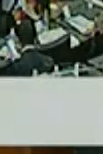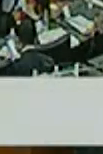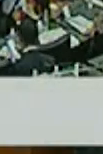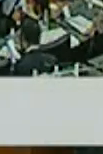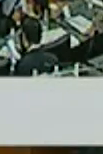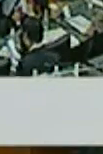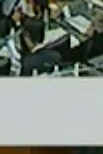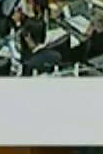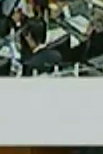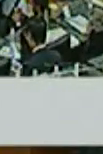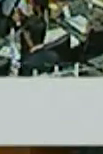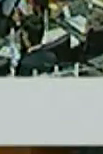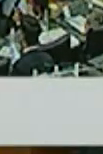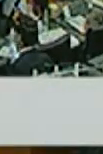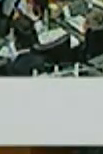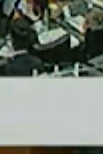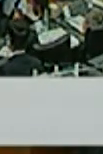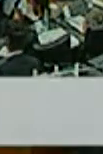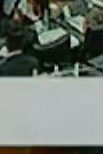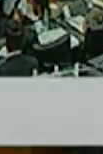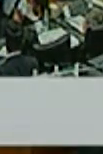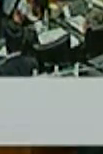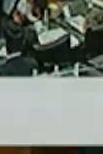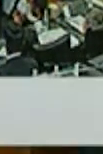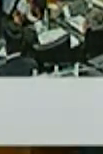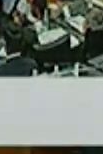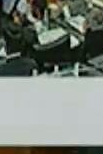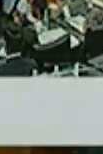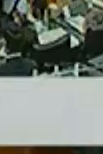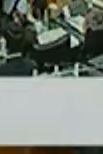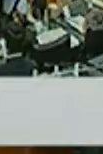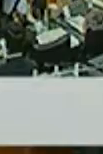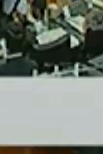Con su venia, diputado presidente. Senador.